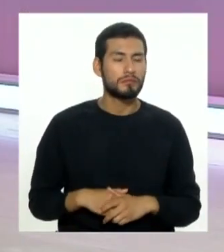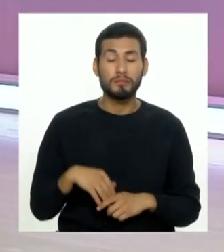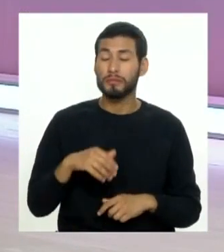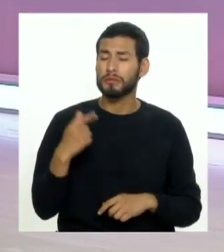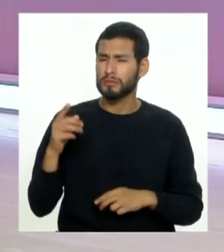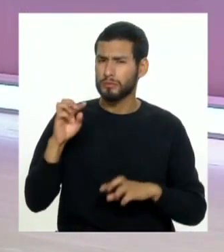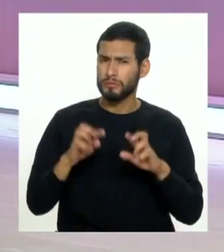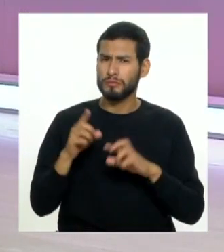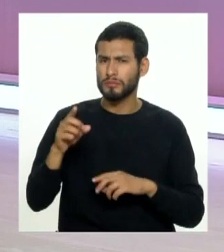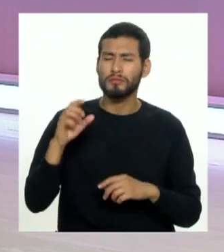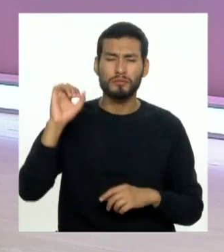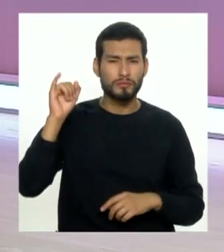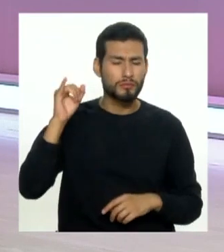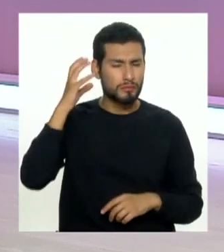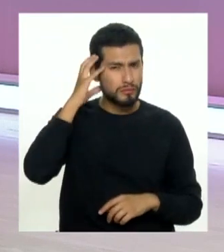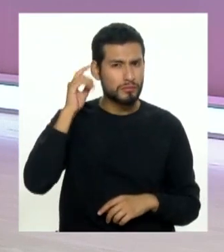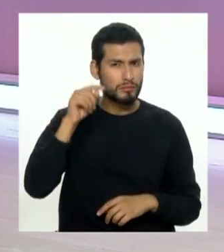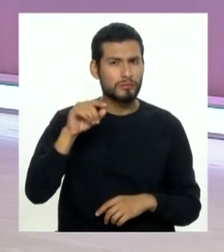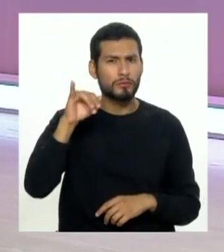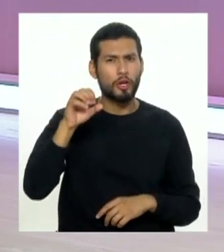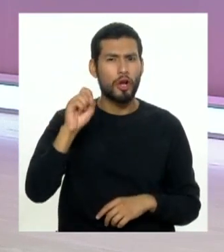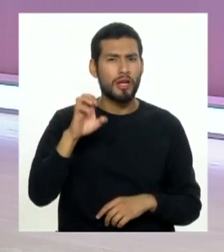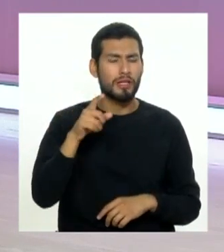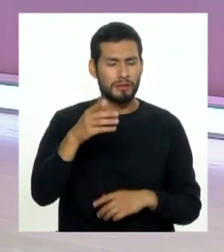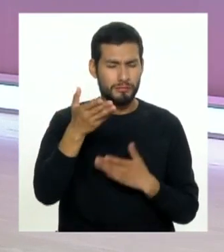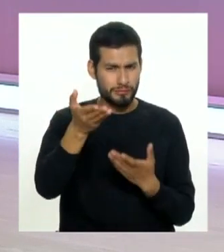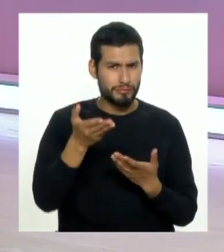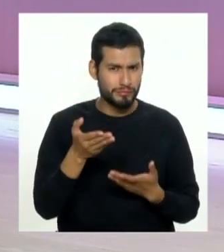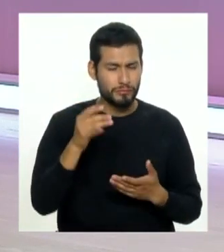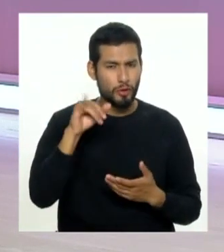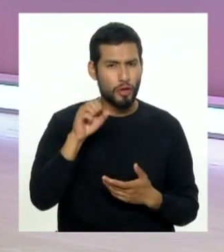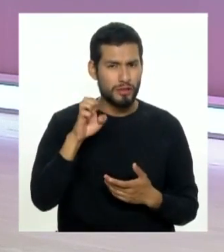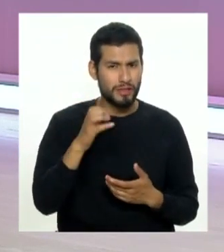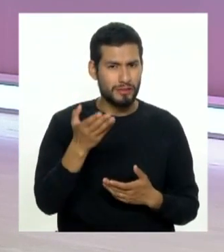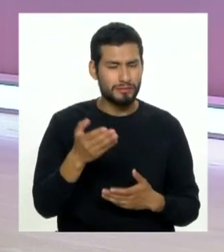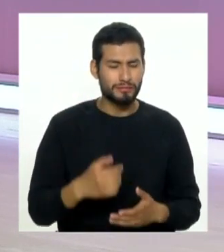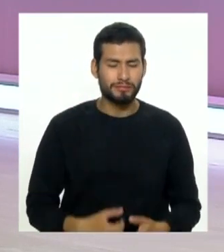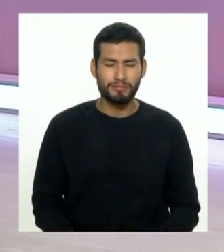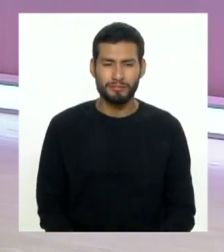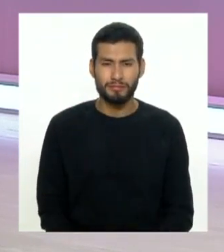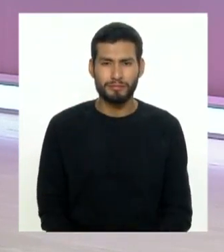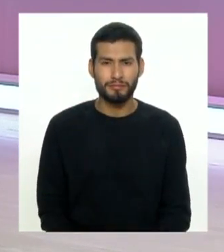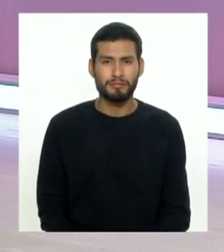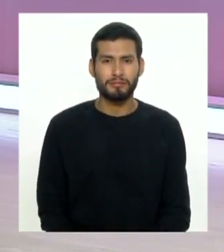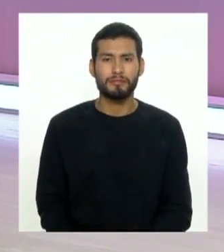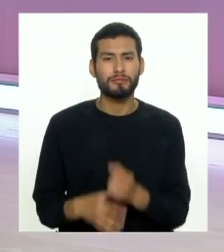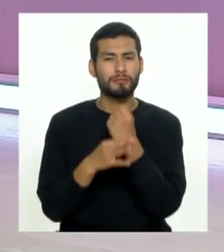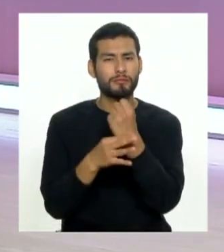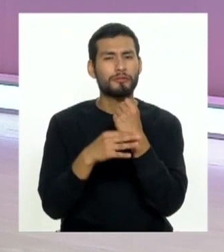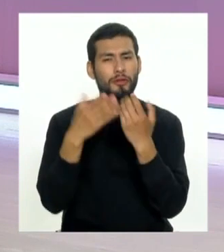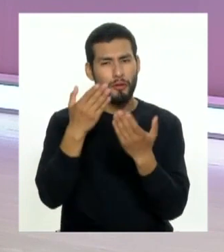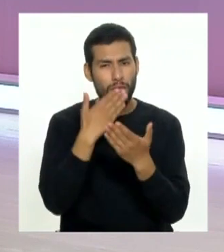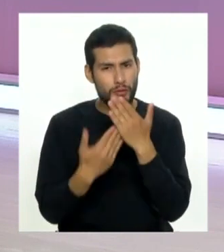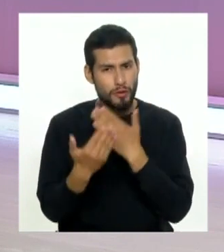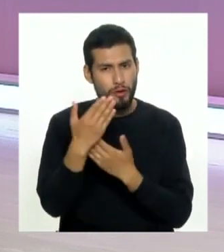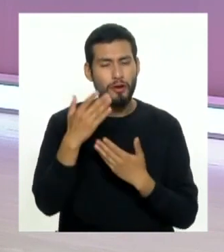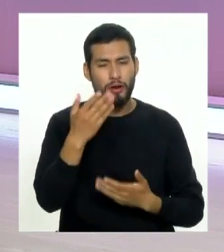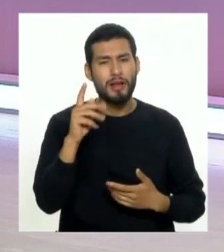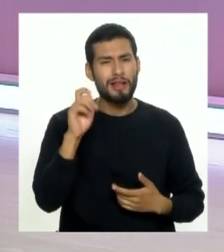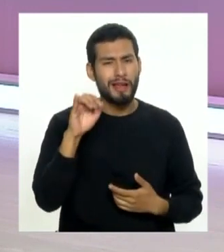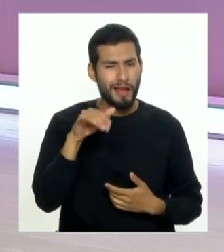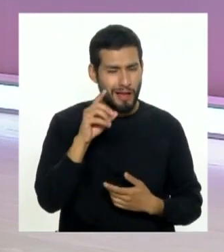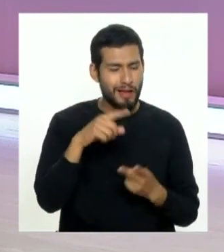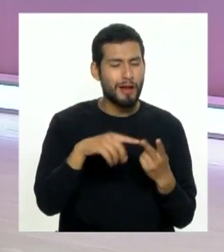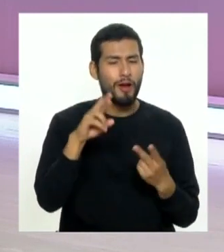otra inquietud de San Juan de Miraflores. Nos está llamando José. Adelante, por favor, José. Doctor Tejada, muy buenos días. Doctora Roxana, buenos días.